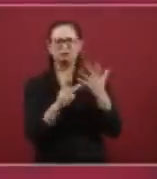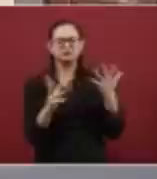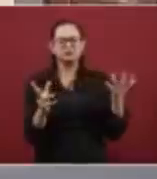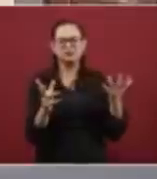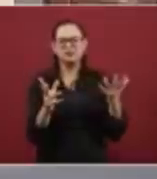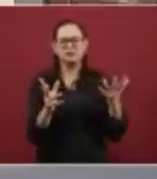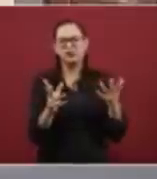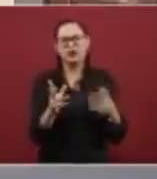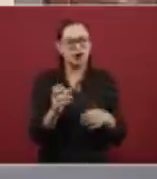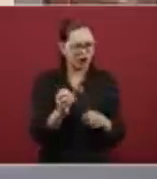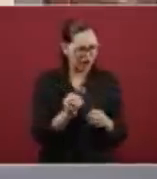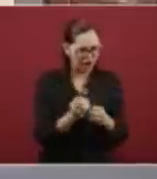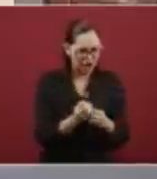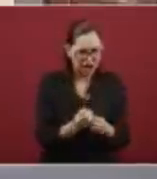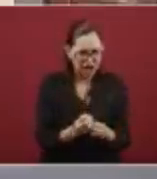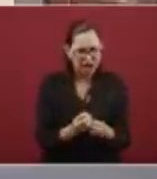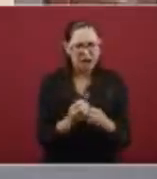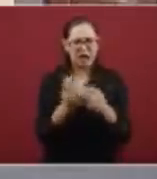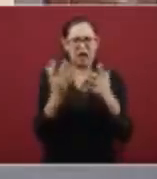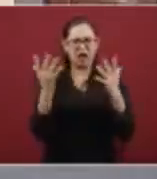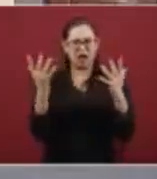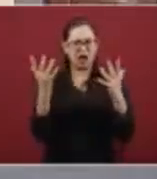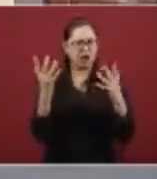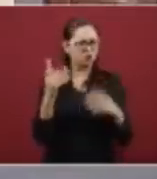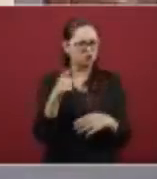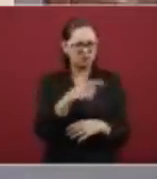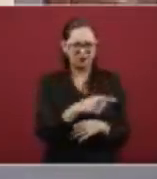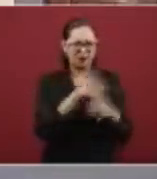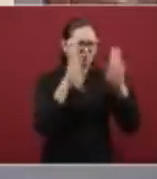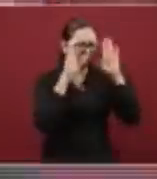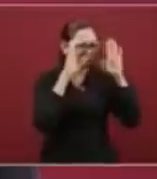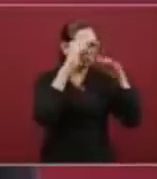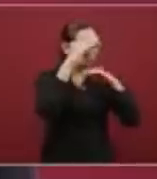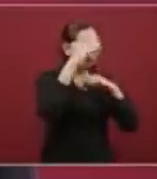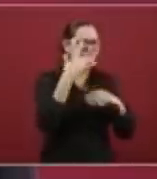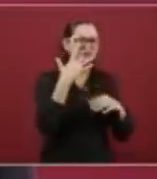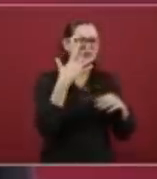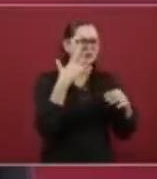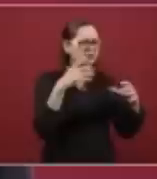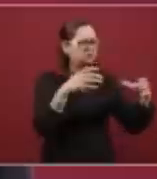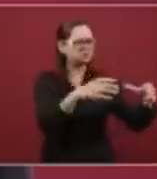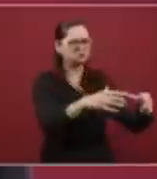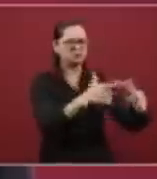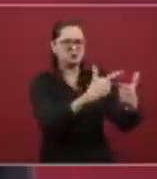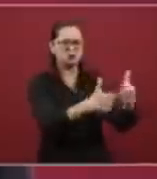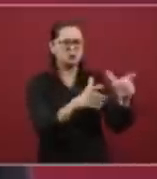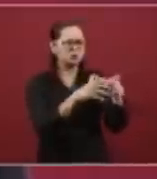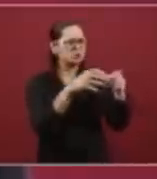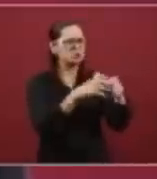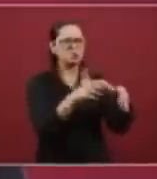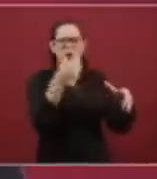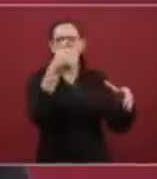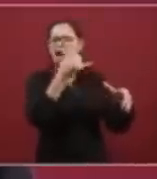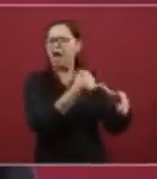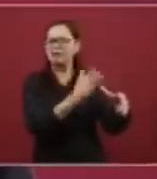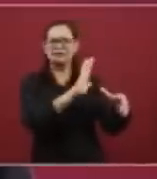existido una prensa conservadora, una prensa fifí. Yo no